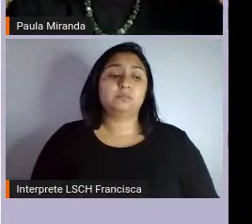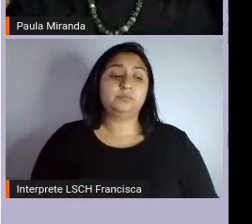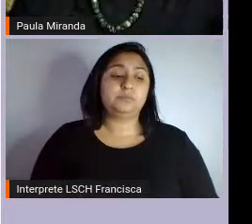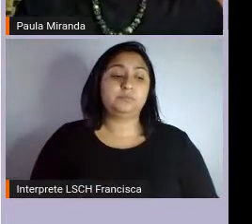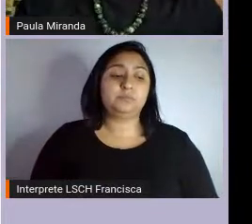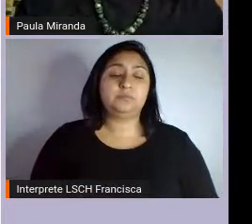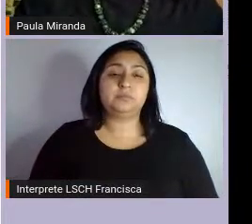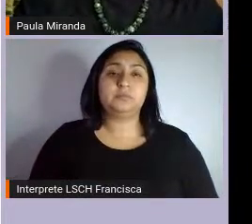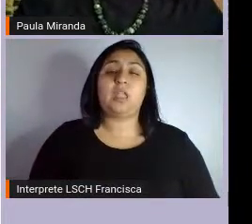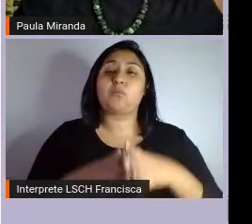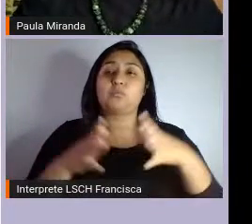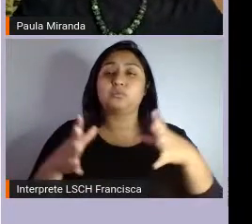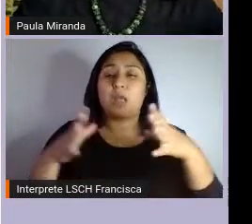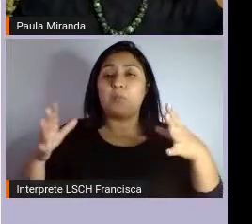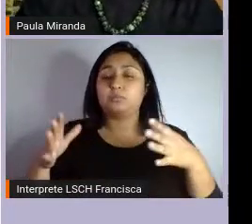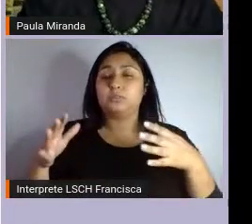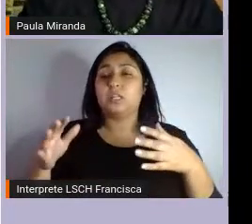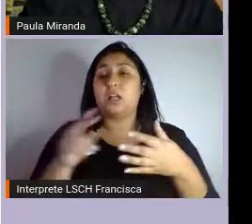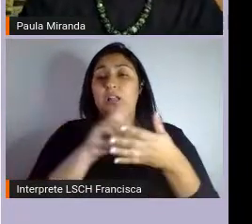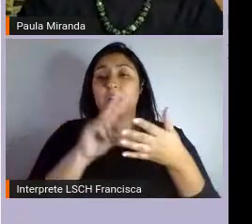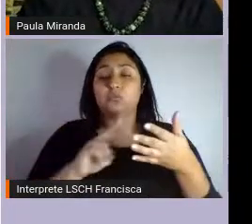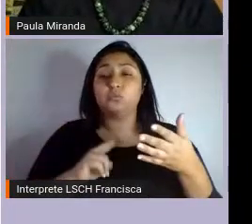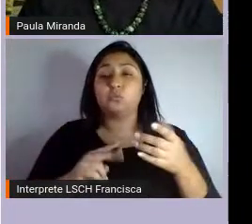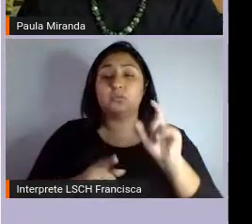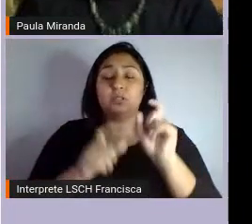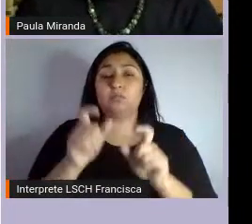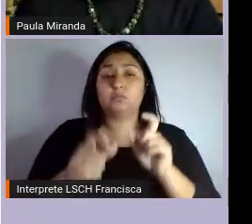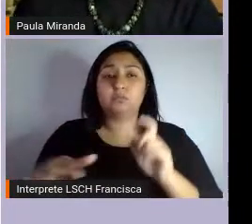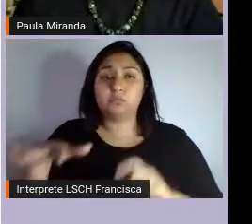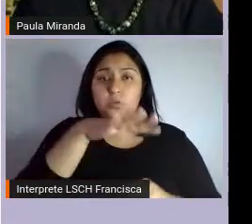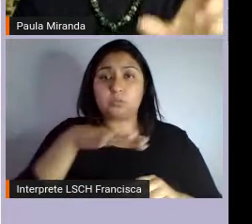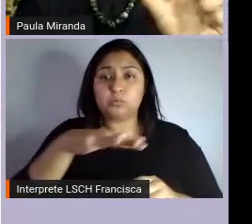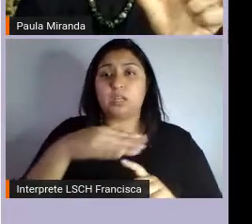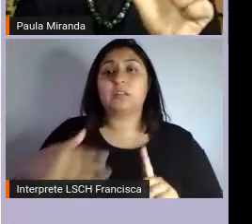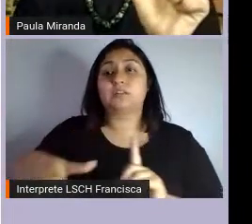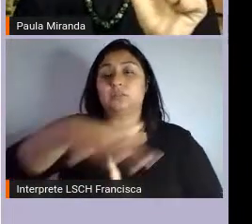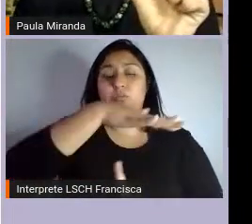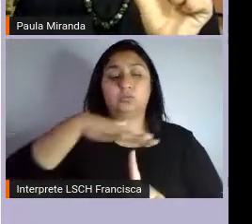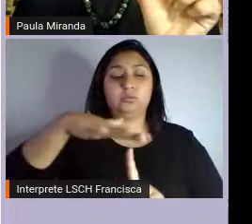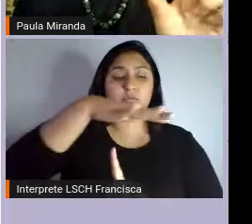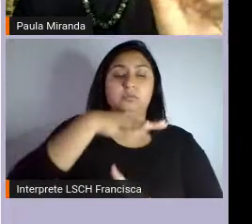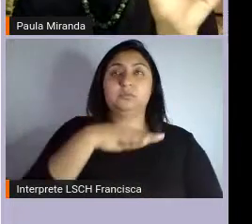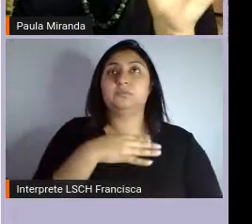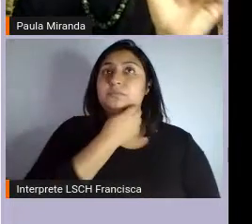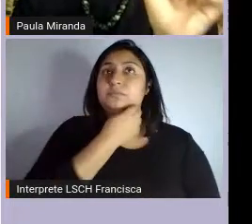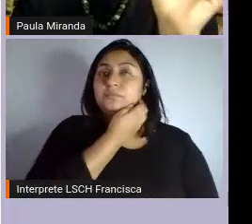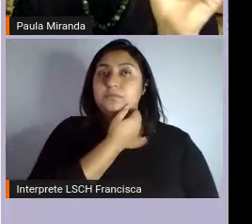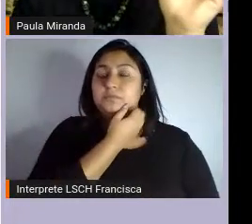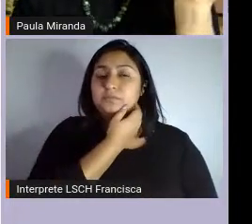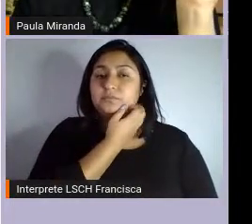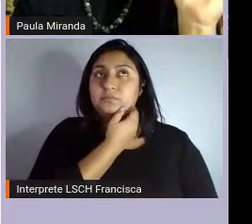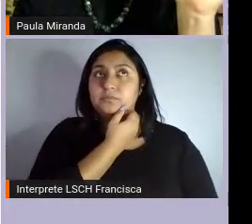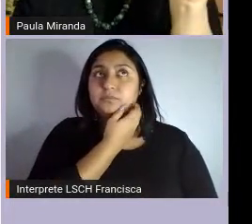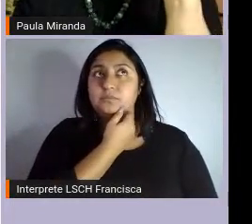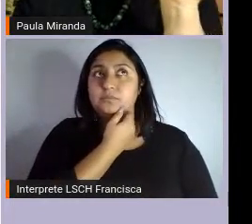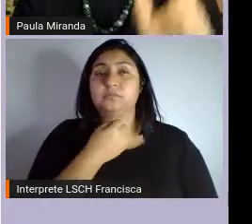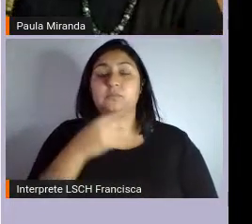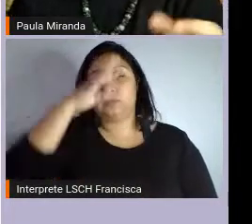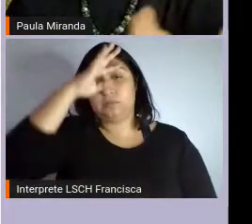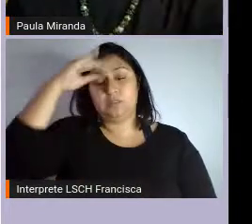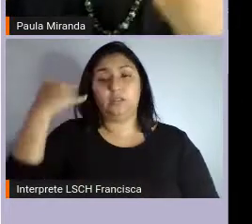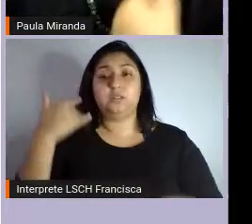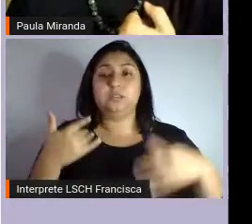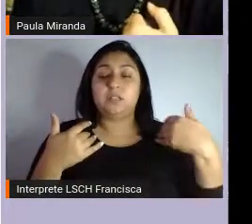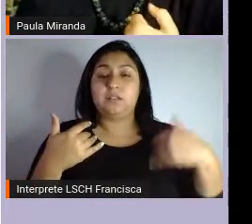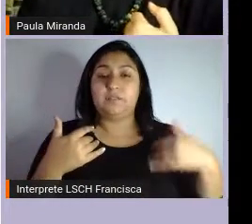populares, de sus contextos. Y entonces Violeta lo mismo, ¿cierto? Yo apuesto, dice ella, por un